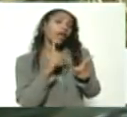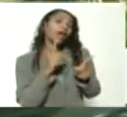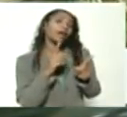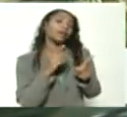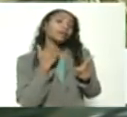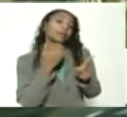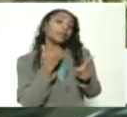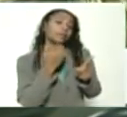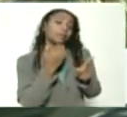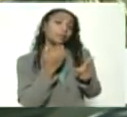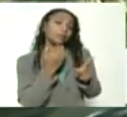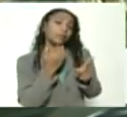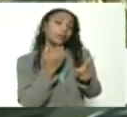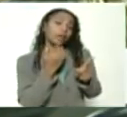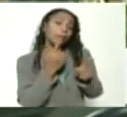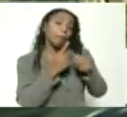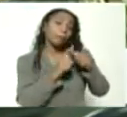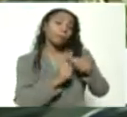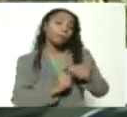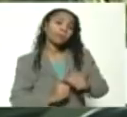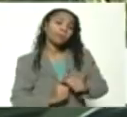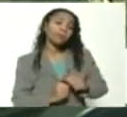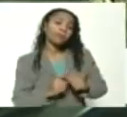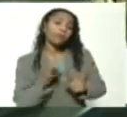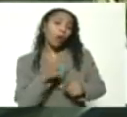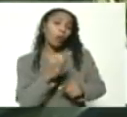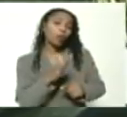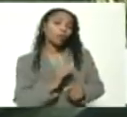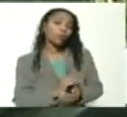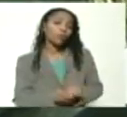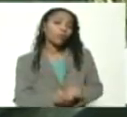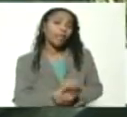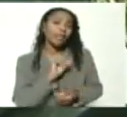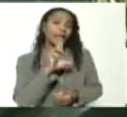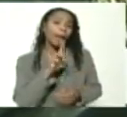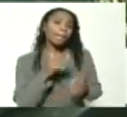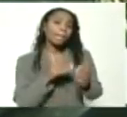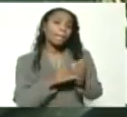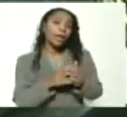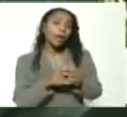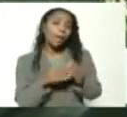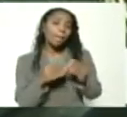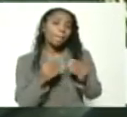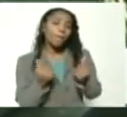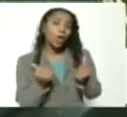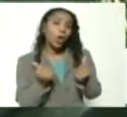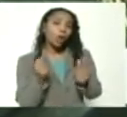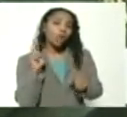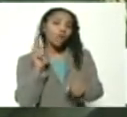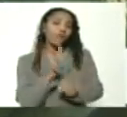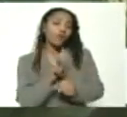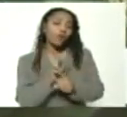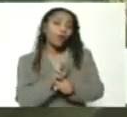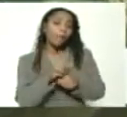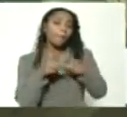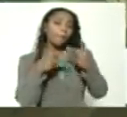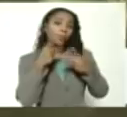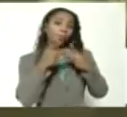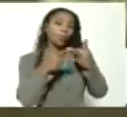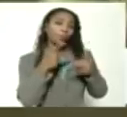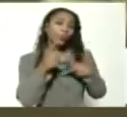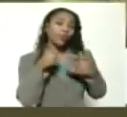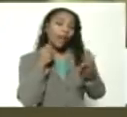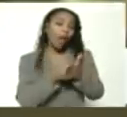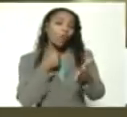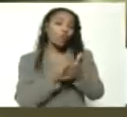Aproximadamente, hay un cálculo extraoficial de 3.000 desaparecidos por la violencia política de la